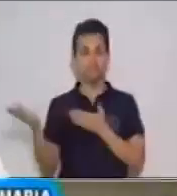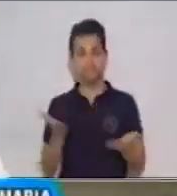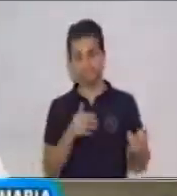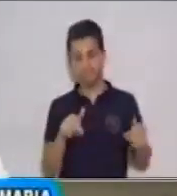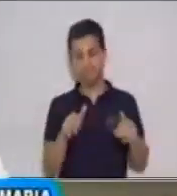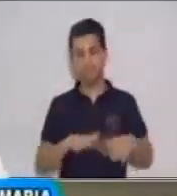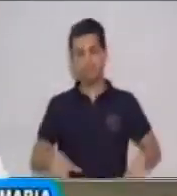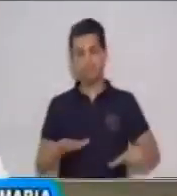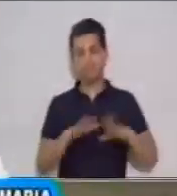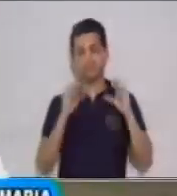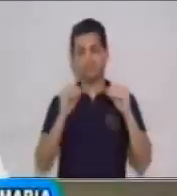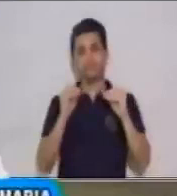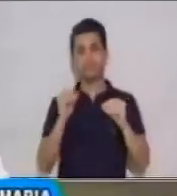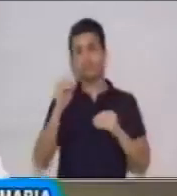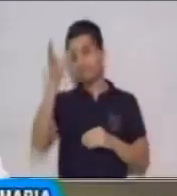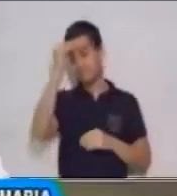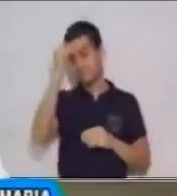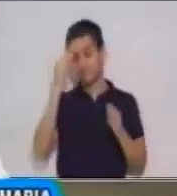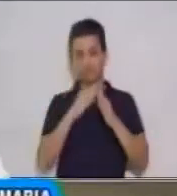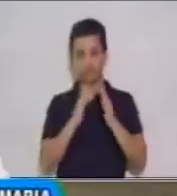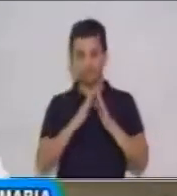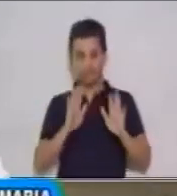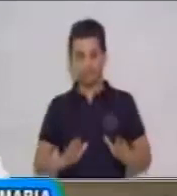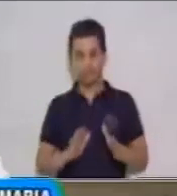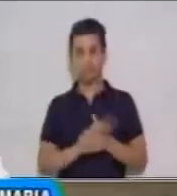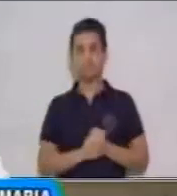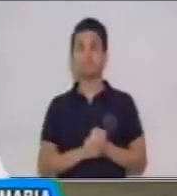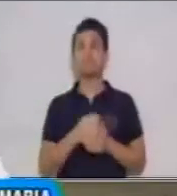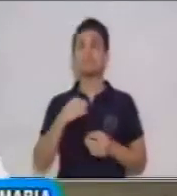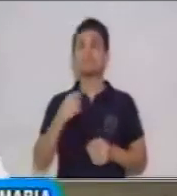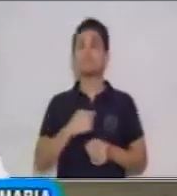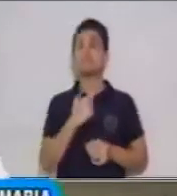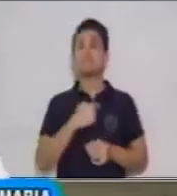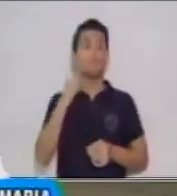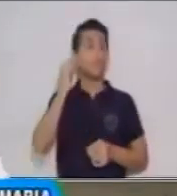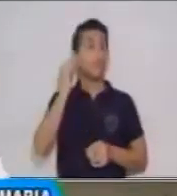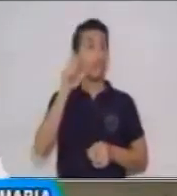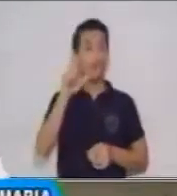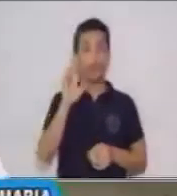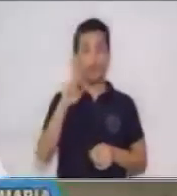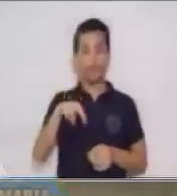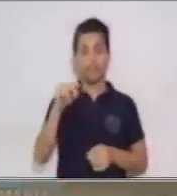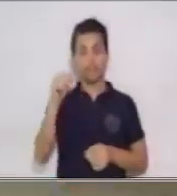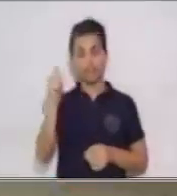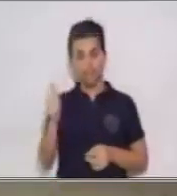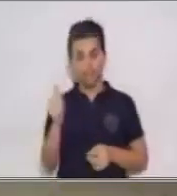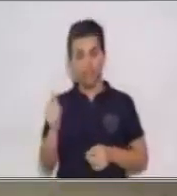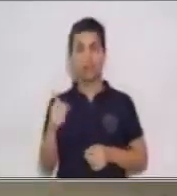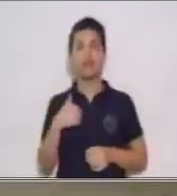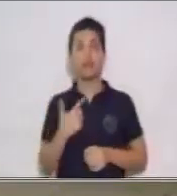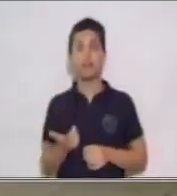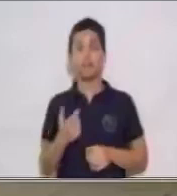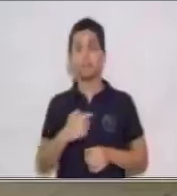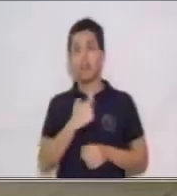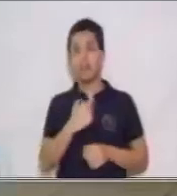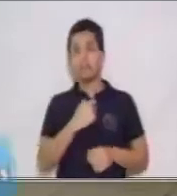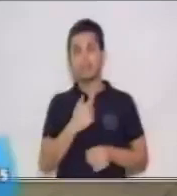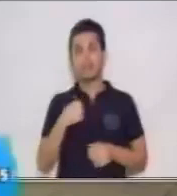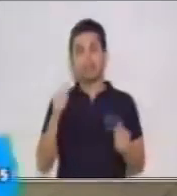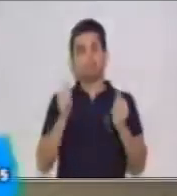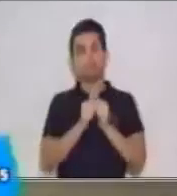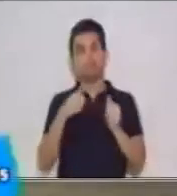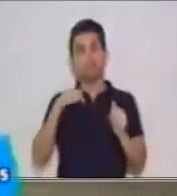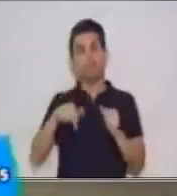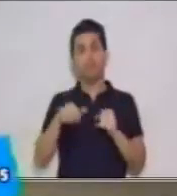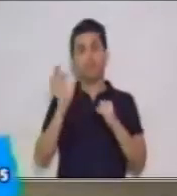Bienvenidos a este espacio educativo Aprendo en Casa. Soy Glenda Lisset Girón Lorenzana de Monterroso y me